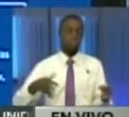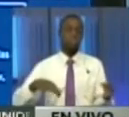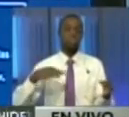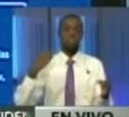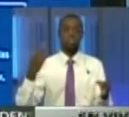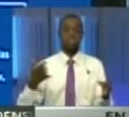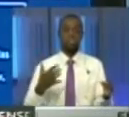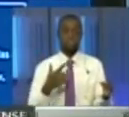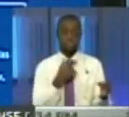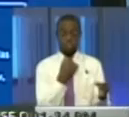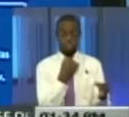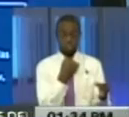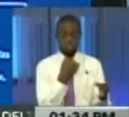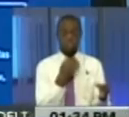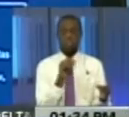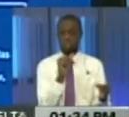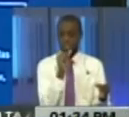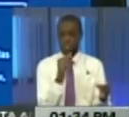Estoy leyendo lo anterior.